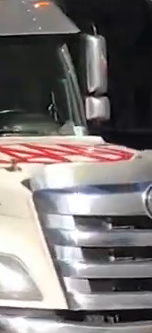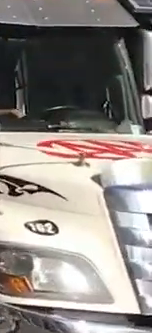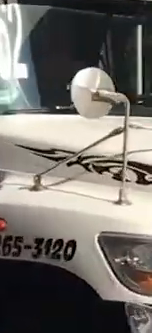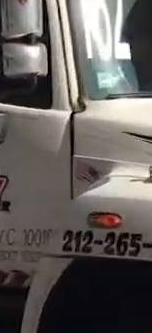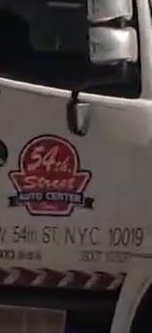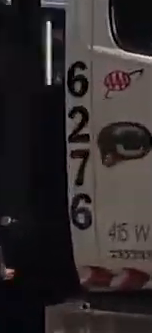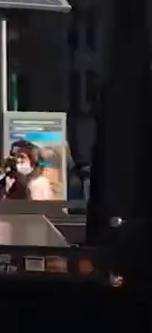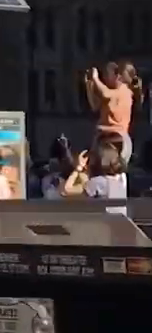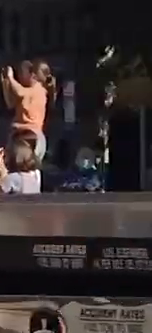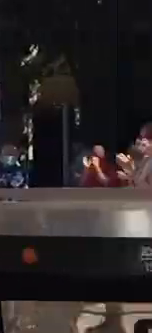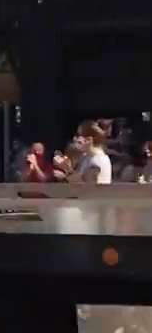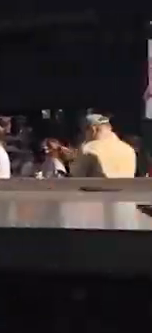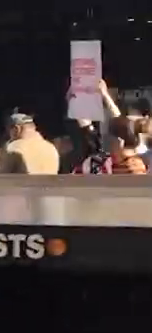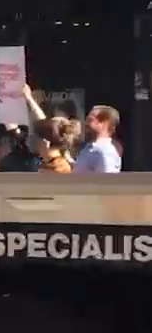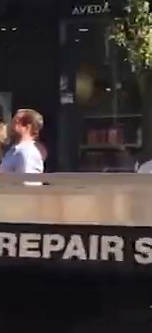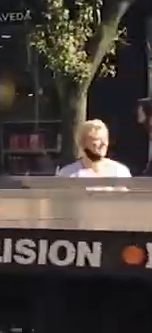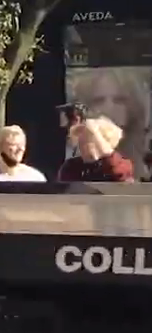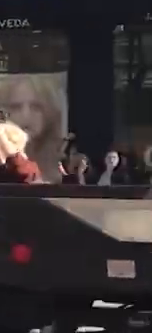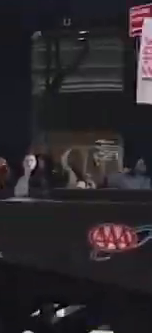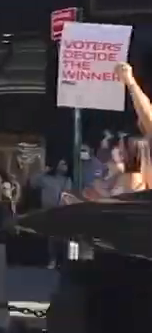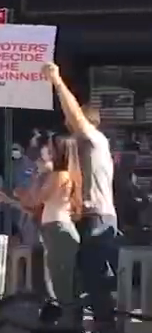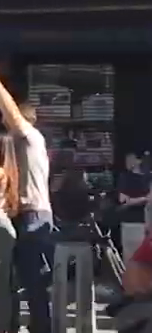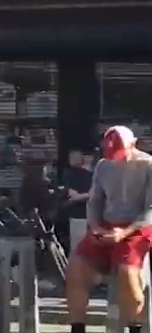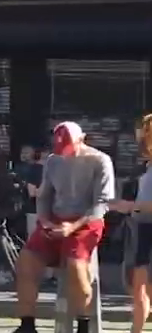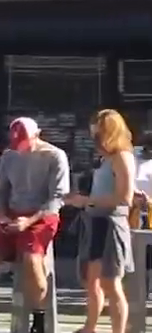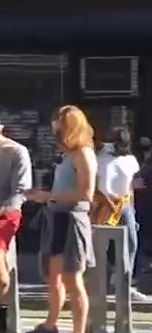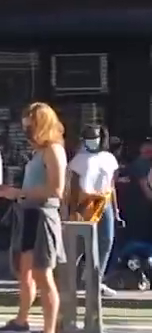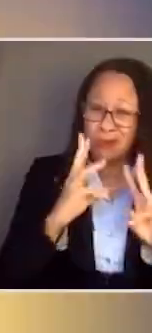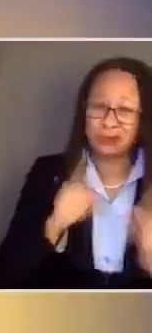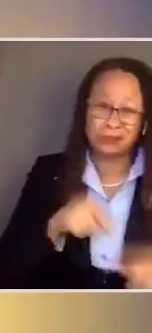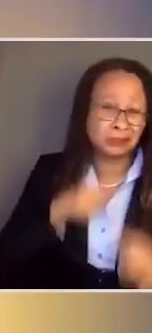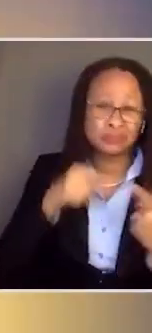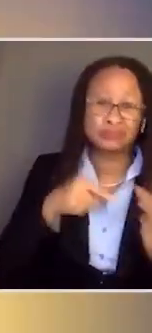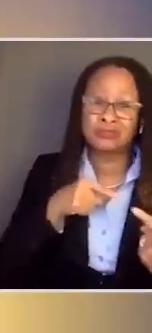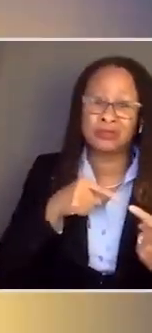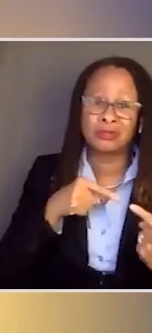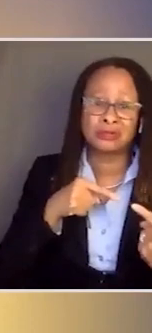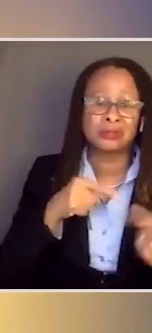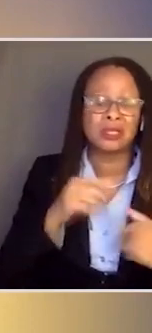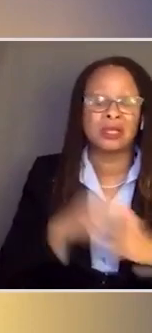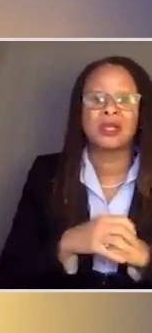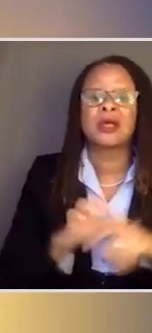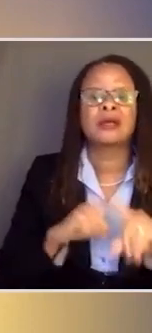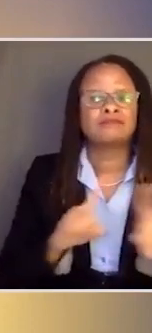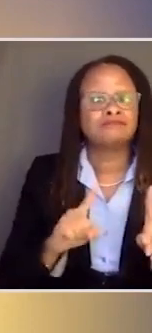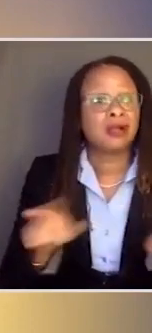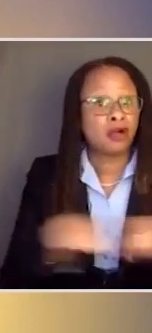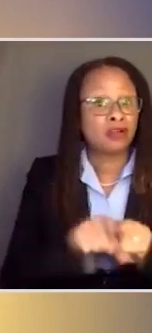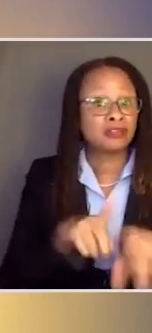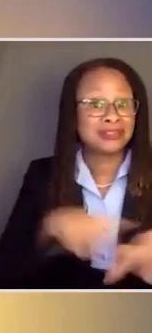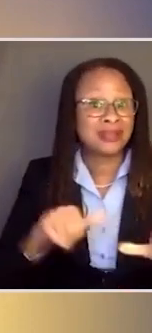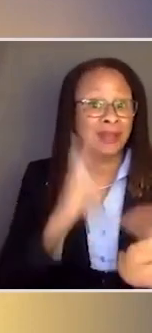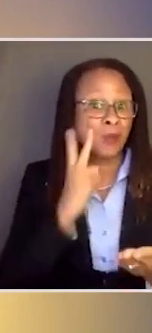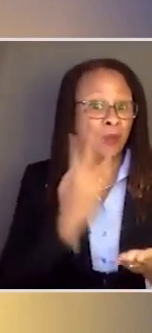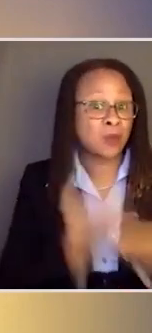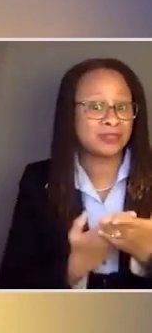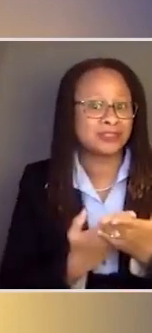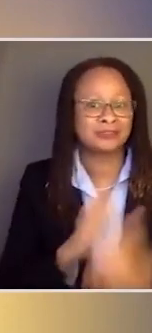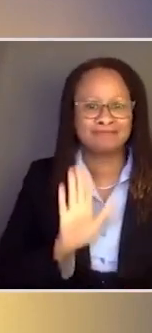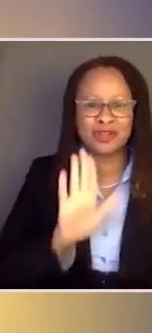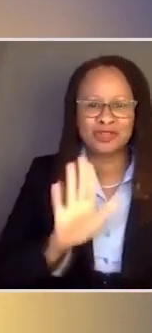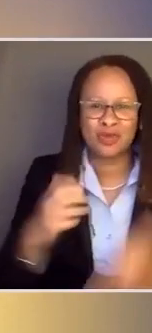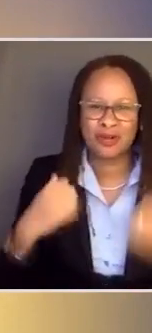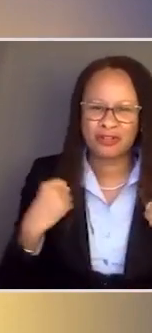mismos que los republicanos, aunque dispondrían del voto de desempate en futuros debates legislativos de la que será presidenta del Senado y vicepresidenta de Estados